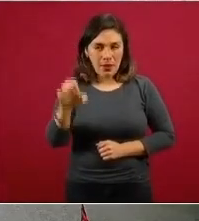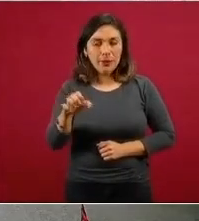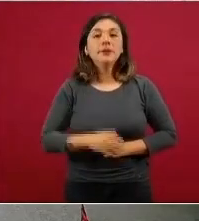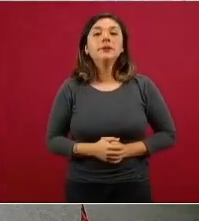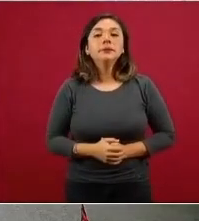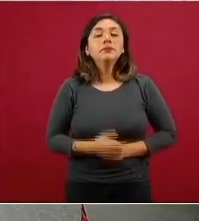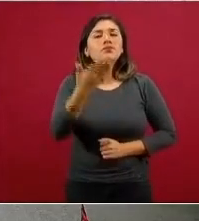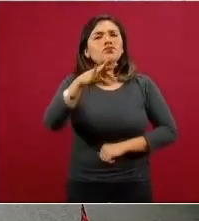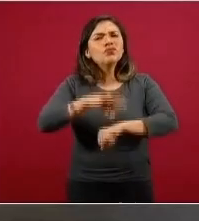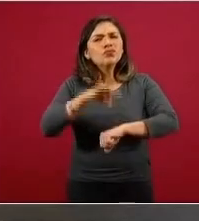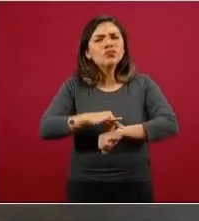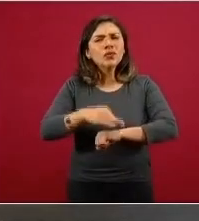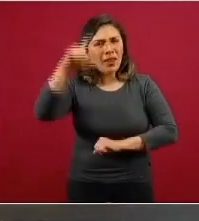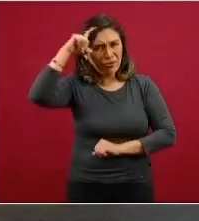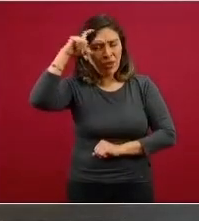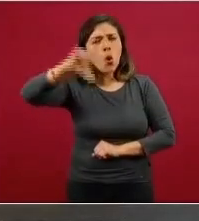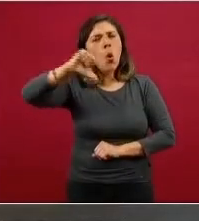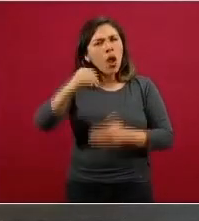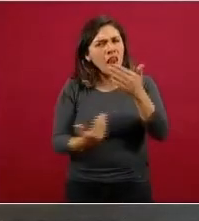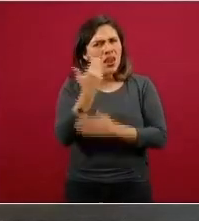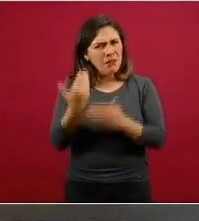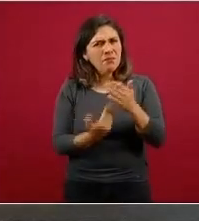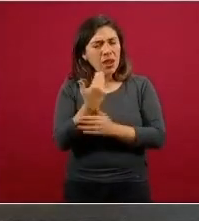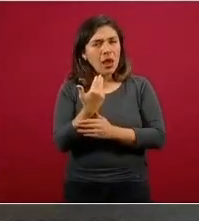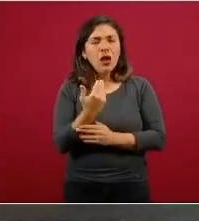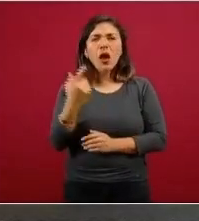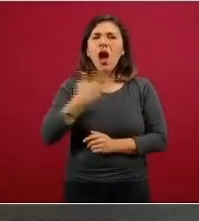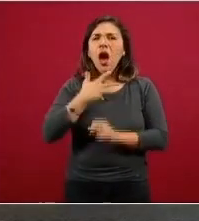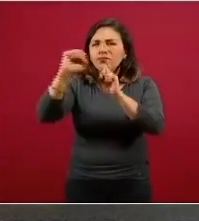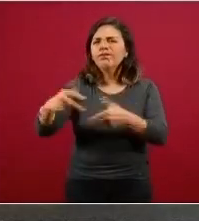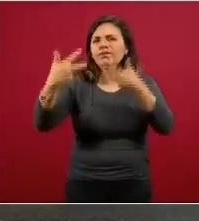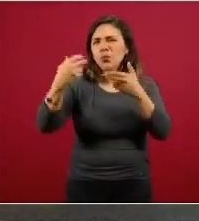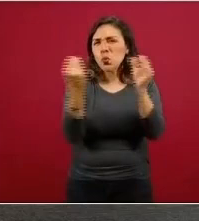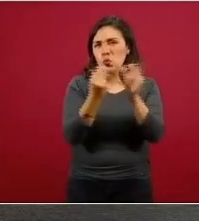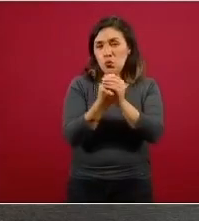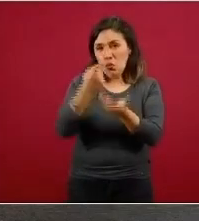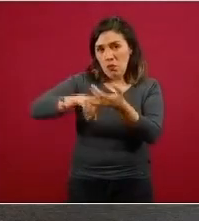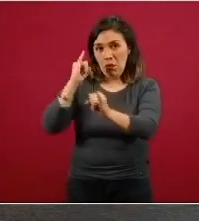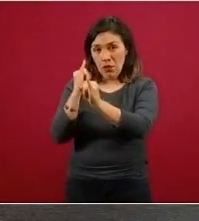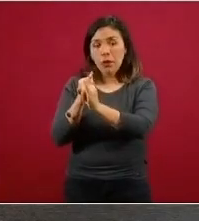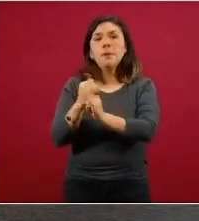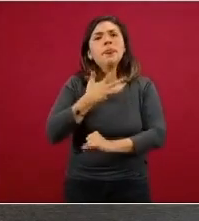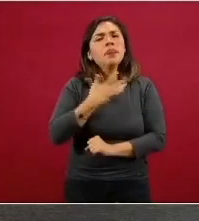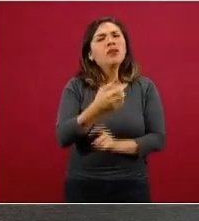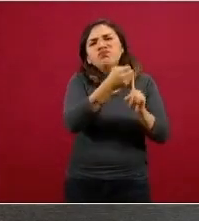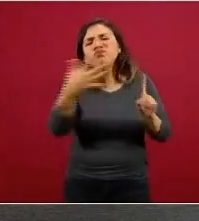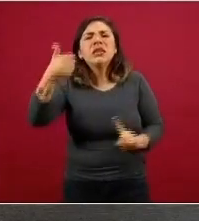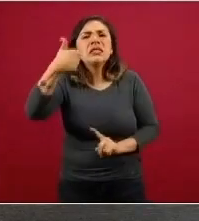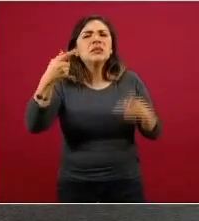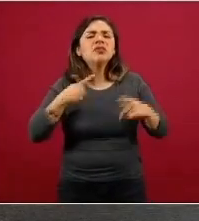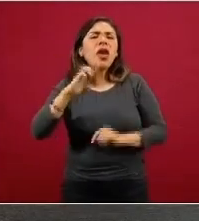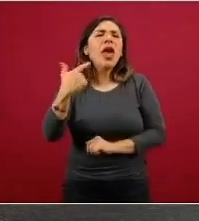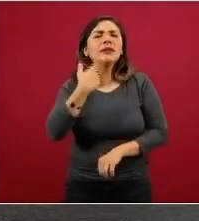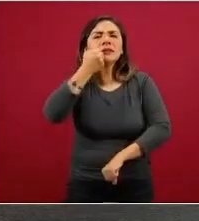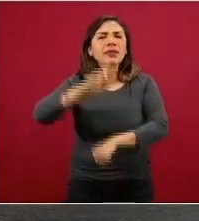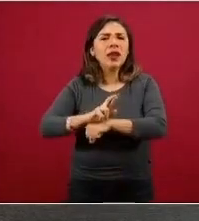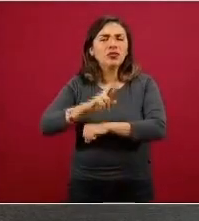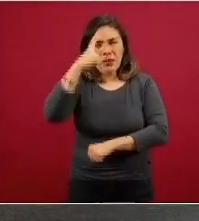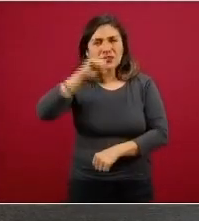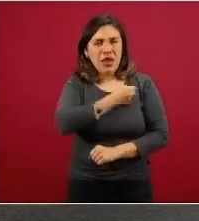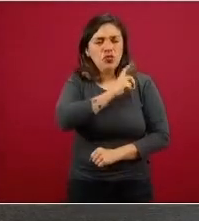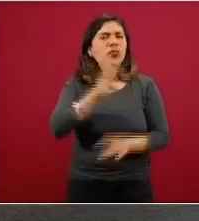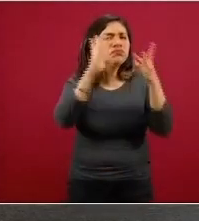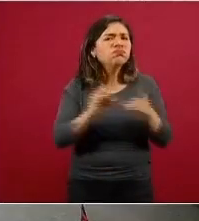gracias. Doctor Gatell, hoy en la mañana hubo un webinar donde 6 exsecretarios de salud hablan